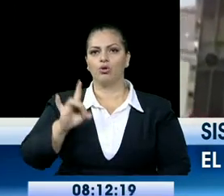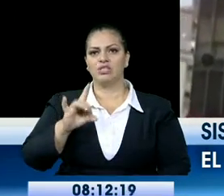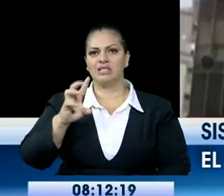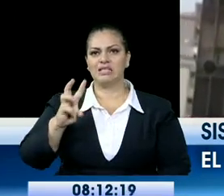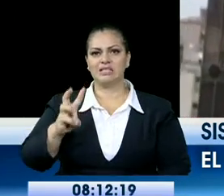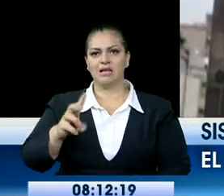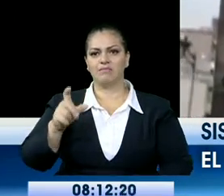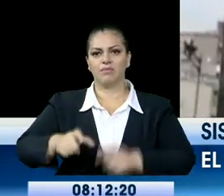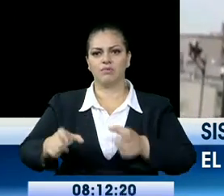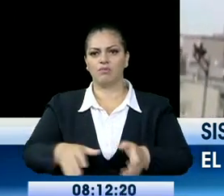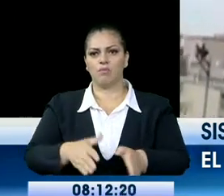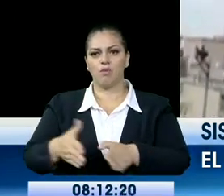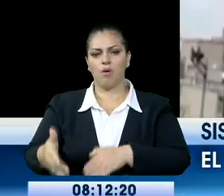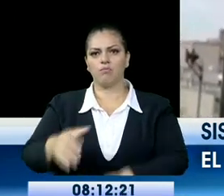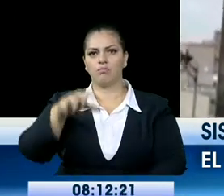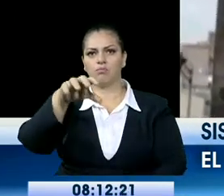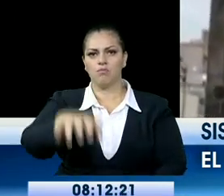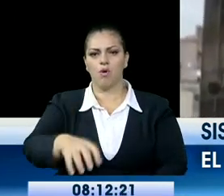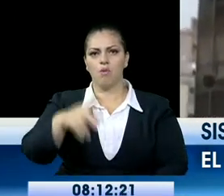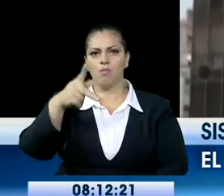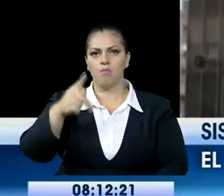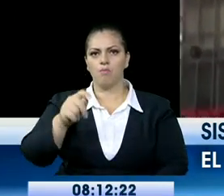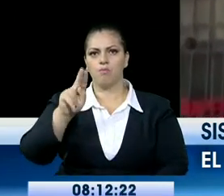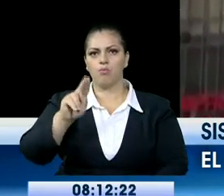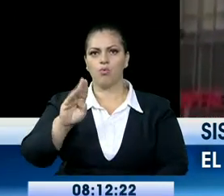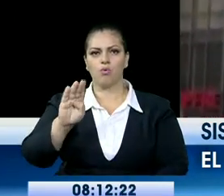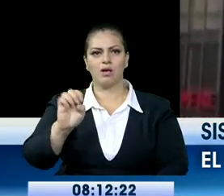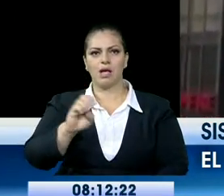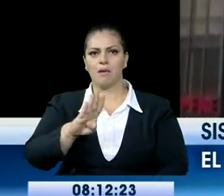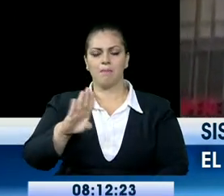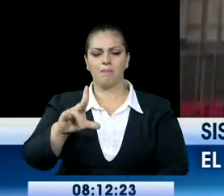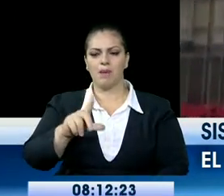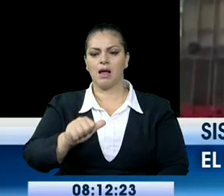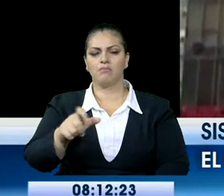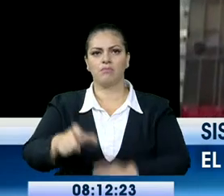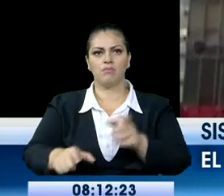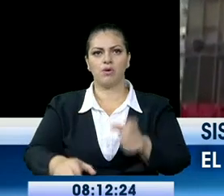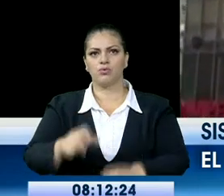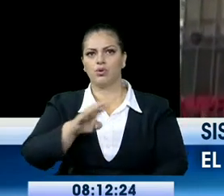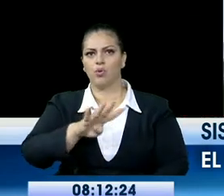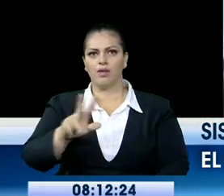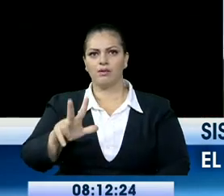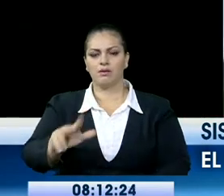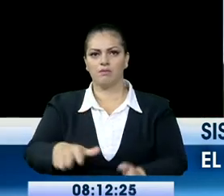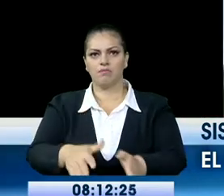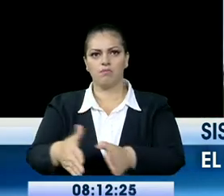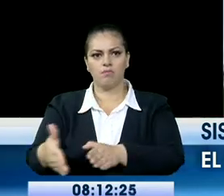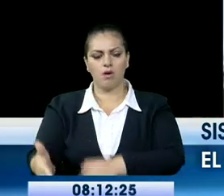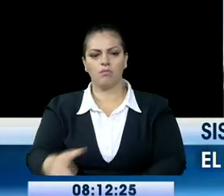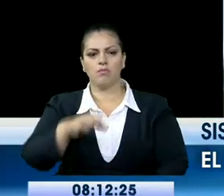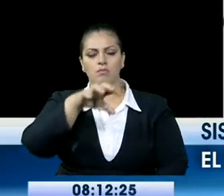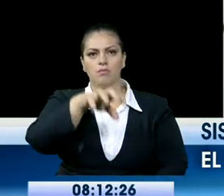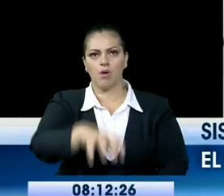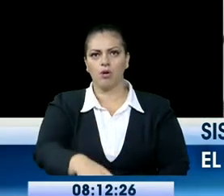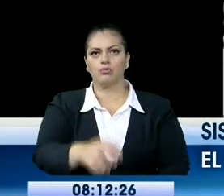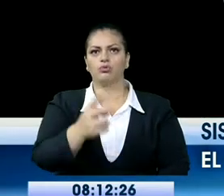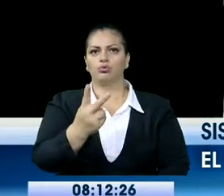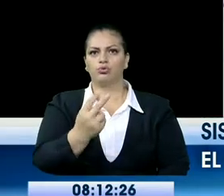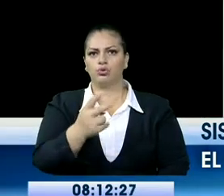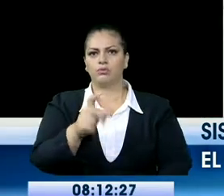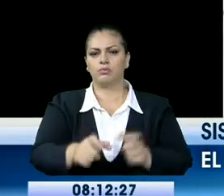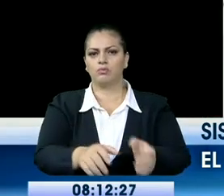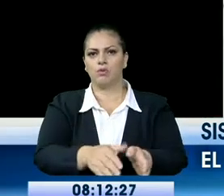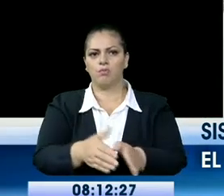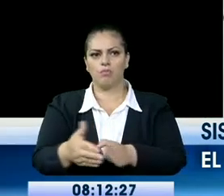y 43 en Puebla, 12 en el Estado de México, 4 en Guerrero y 1 en Oaxaca. Según la Agencia